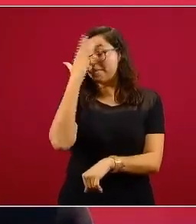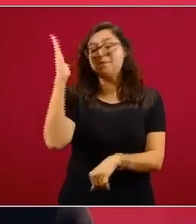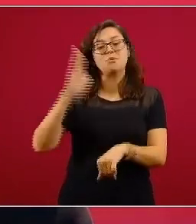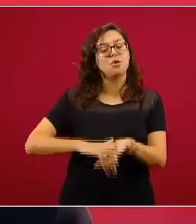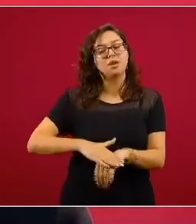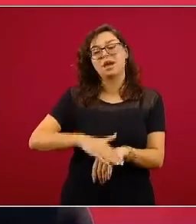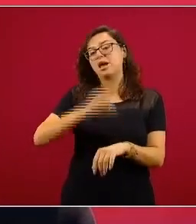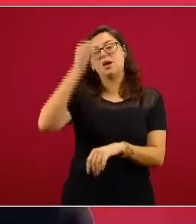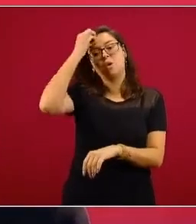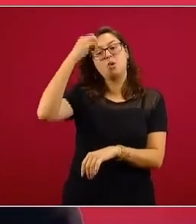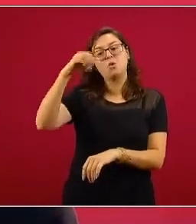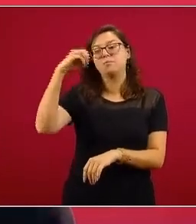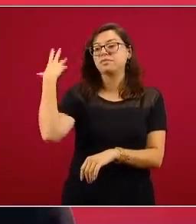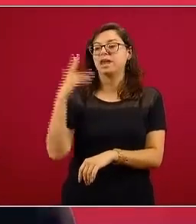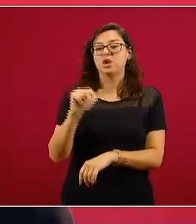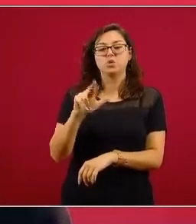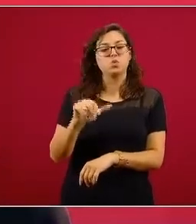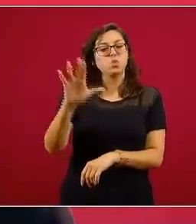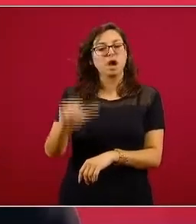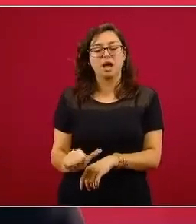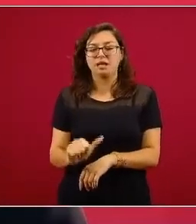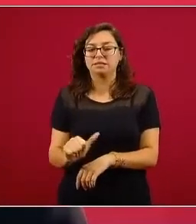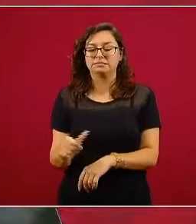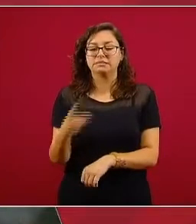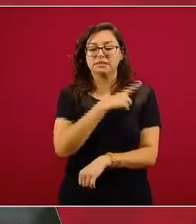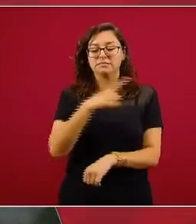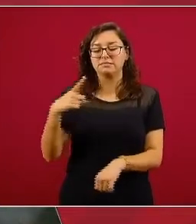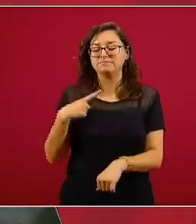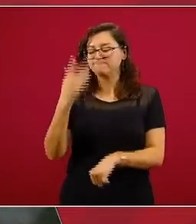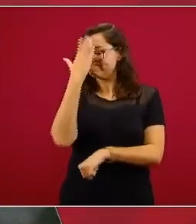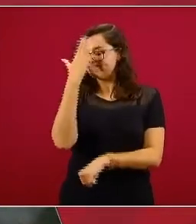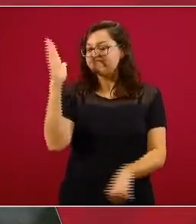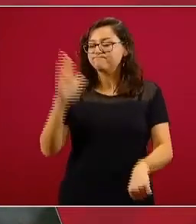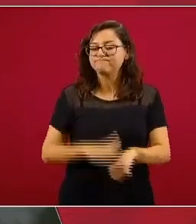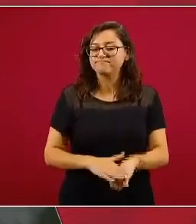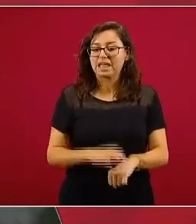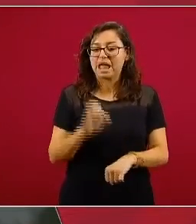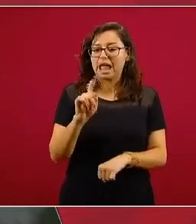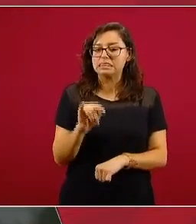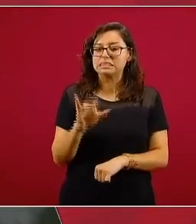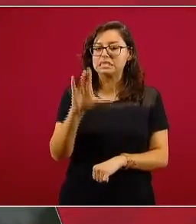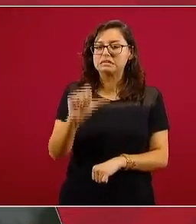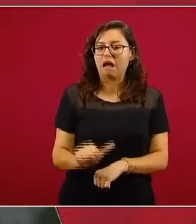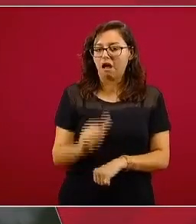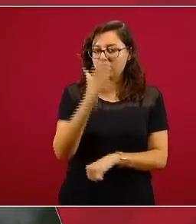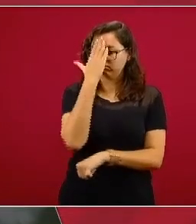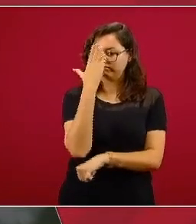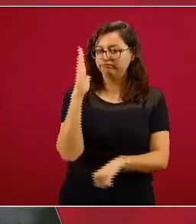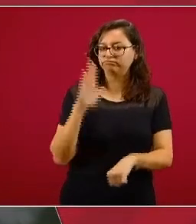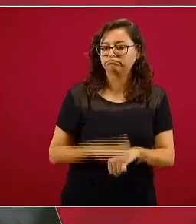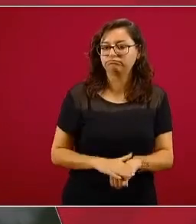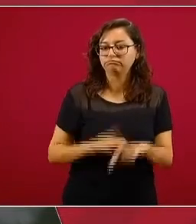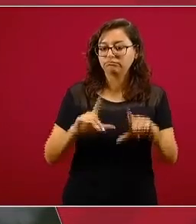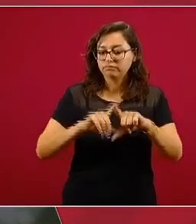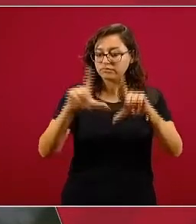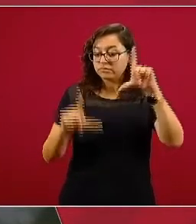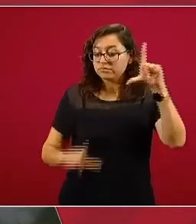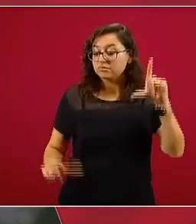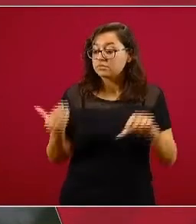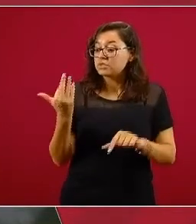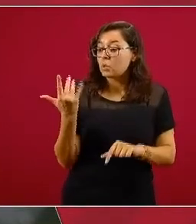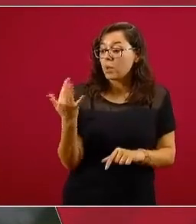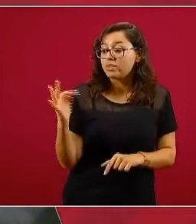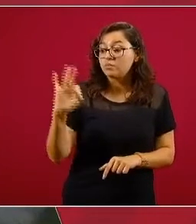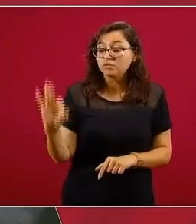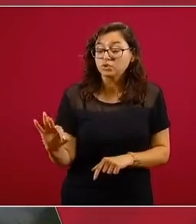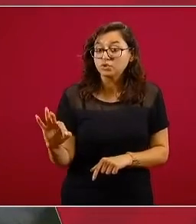es éticamente inaceptable. En México la mitad de la población, la mitad, vive en